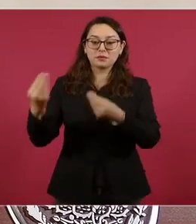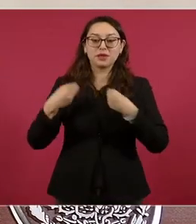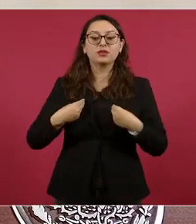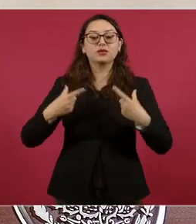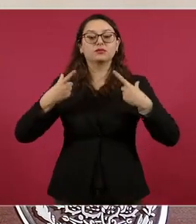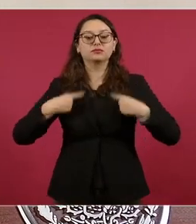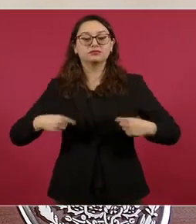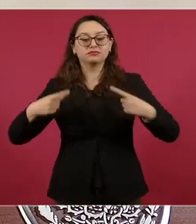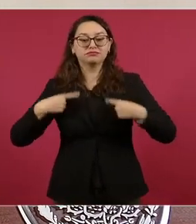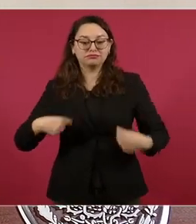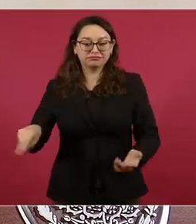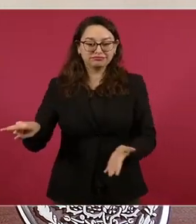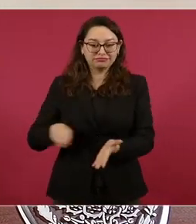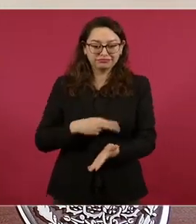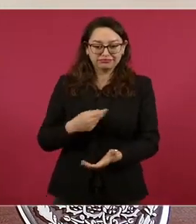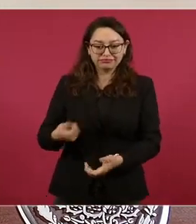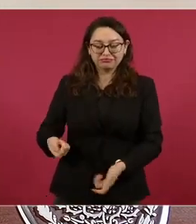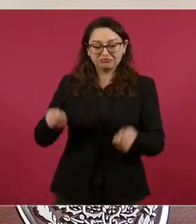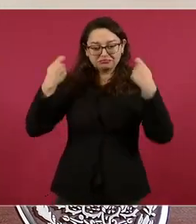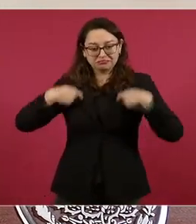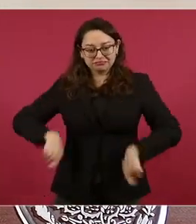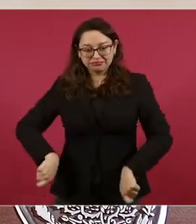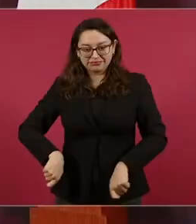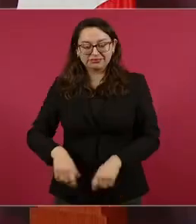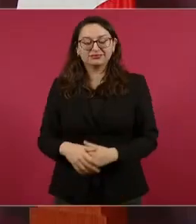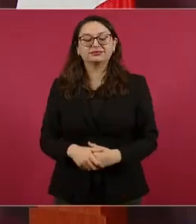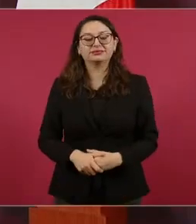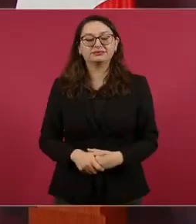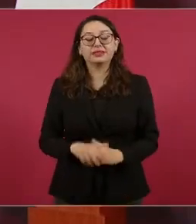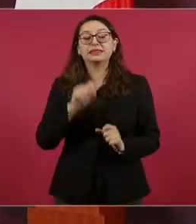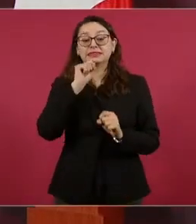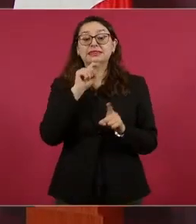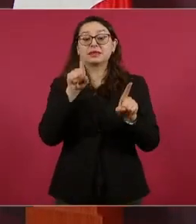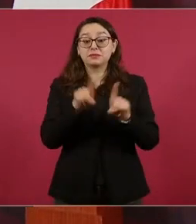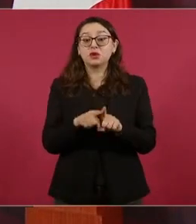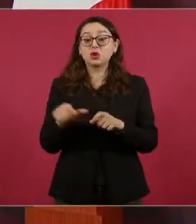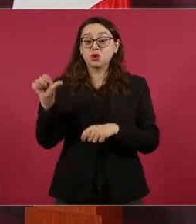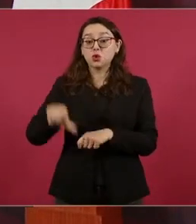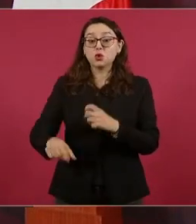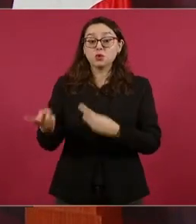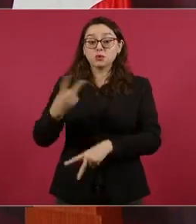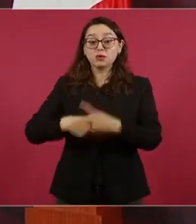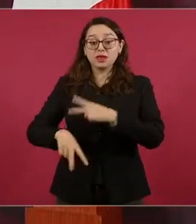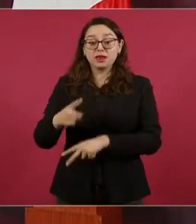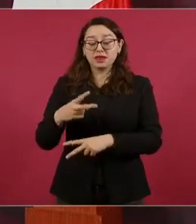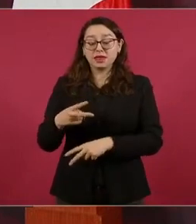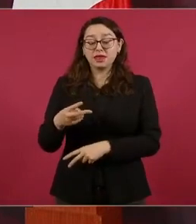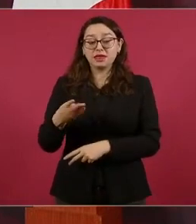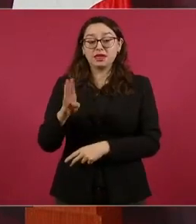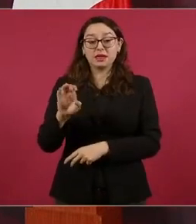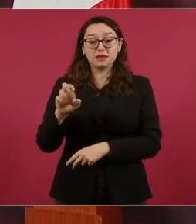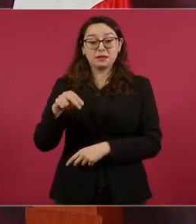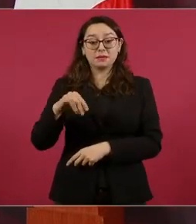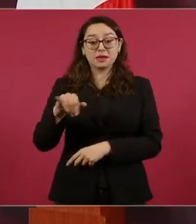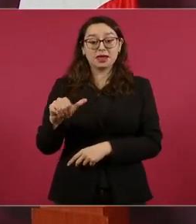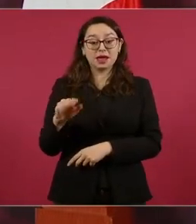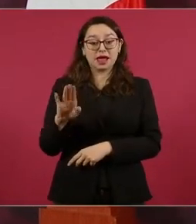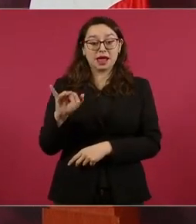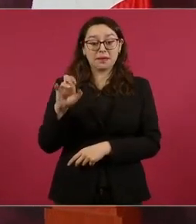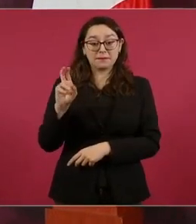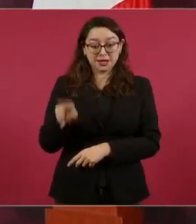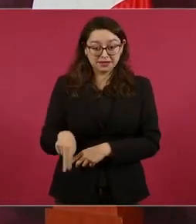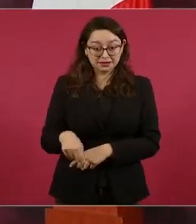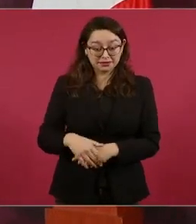firmada con Benjamín hil que va a estar hoy precisamente que era el manager del equipo